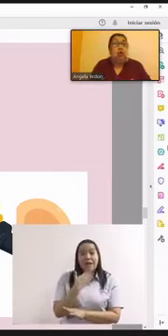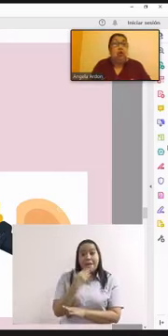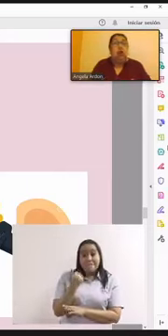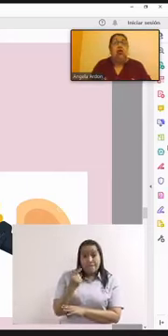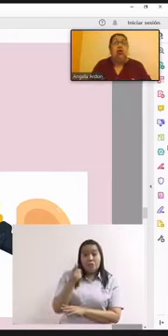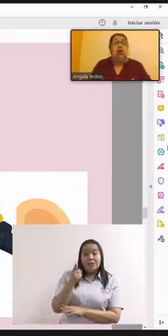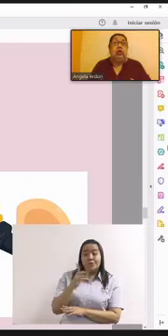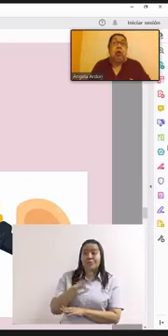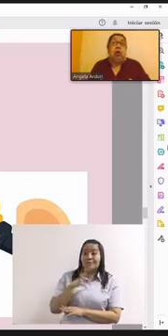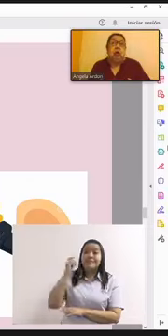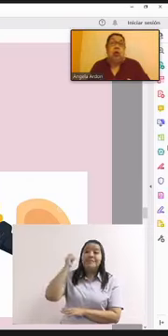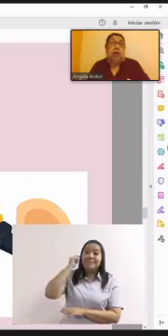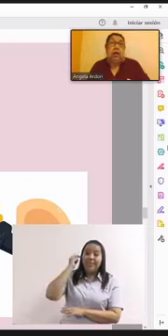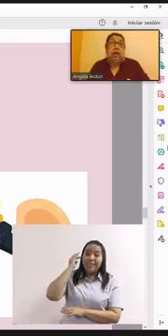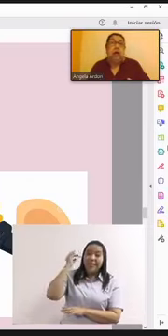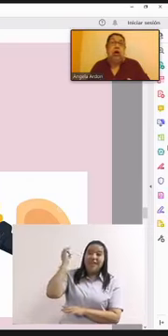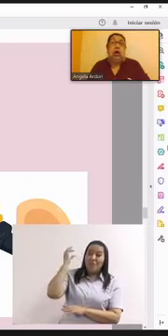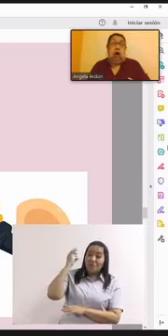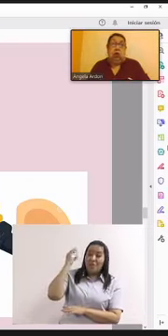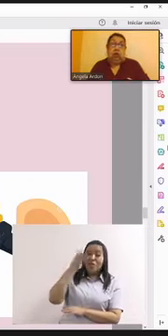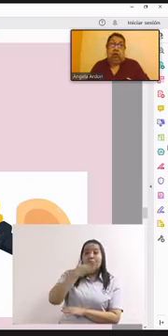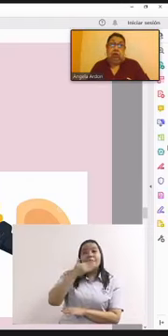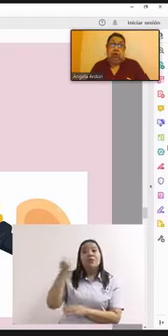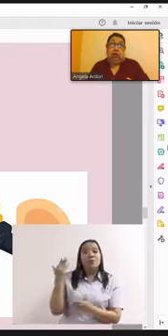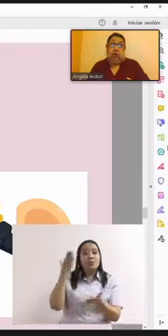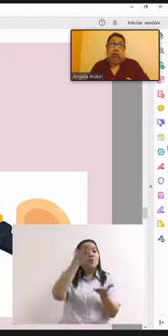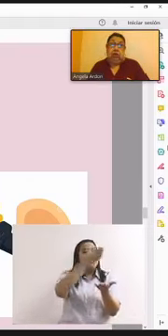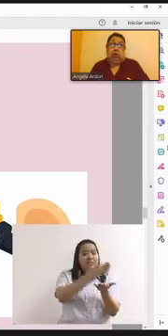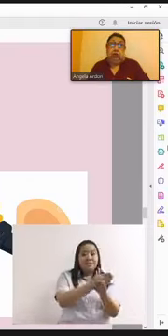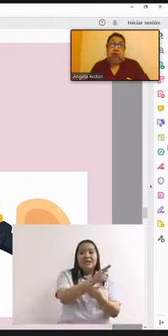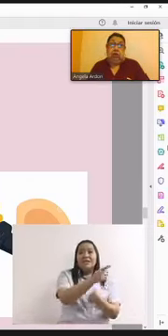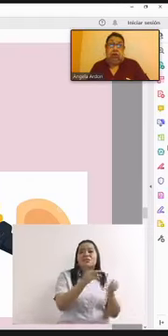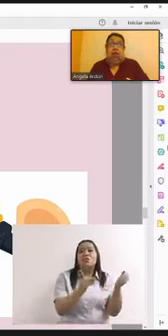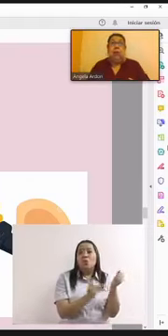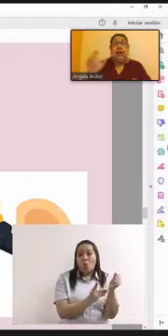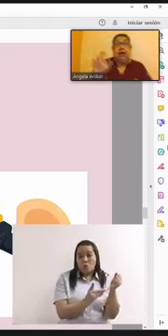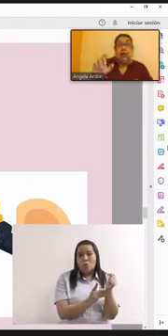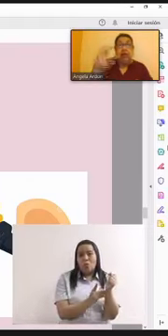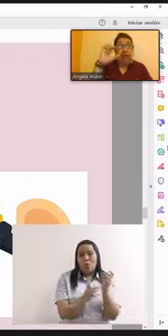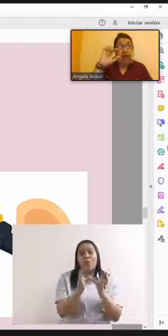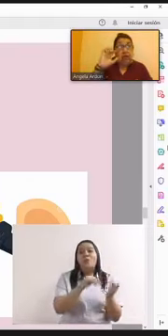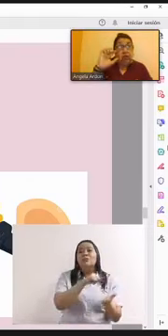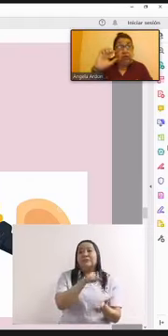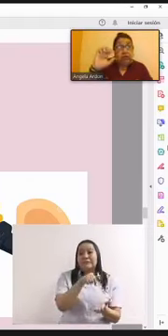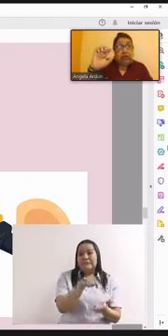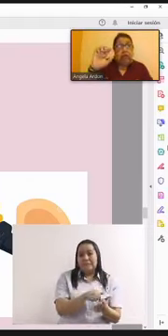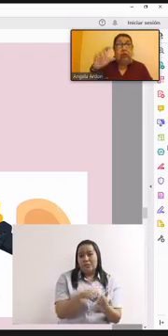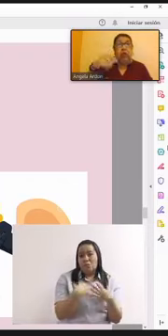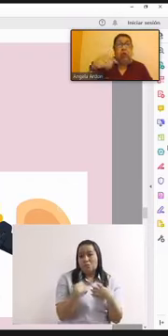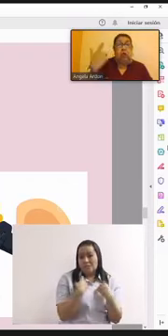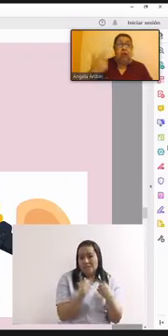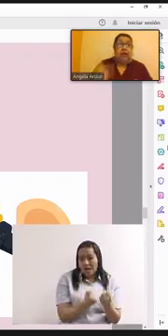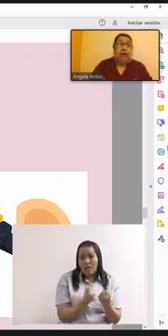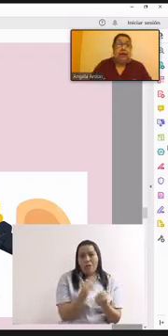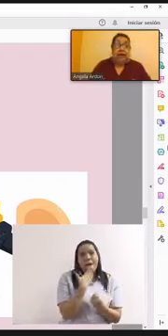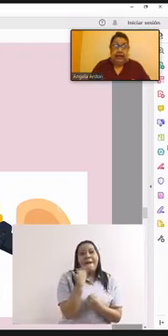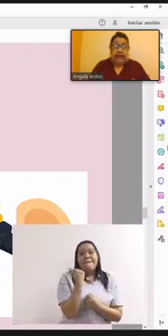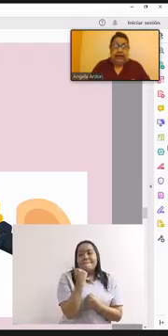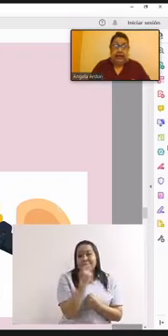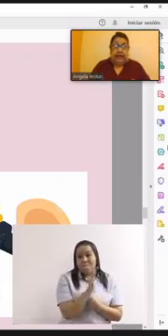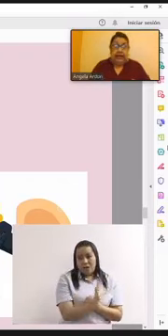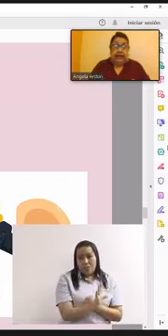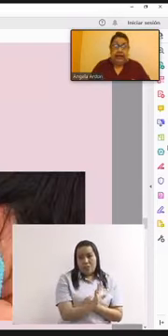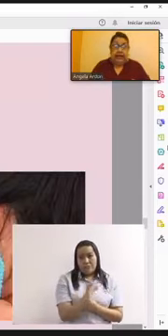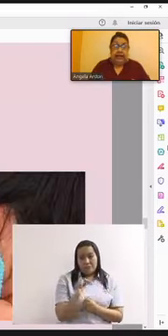dolor, consultemos a un médico, a un centro de salud, para que nos revise nuestro canal auditivo cómo está. La